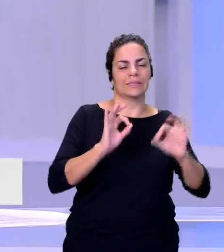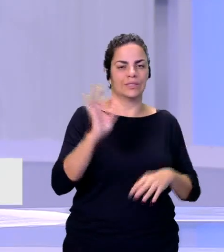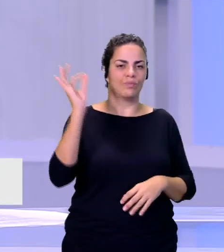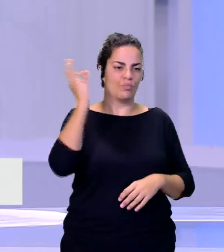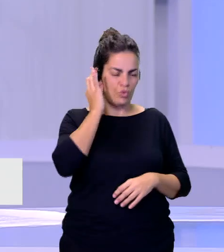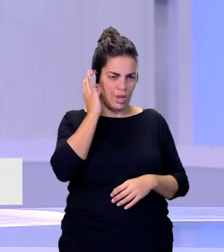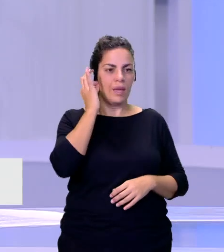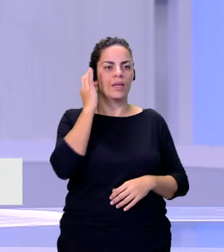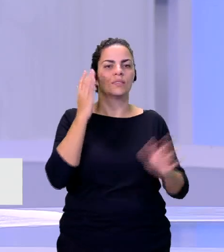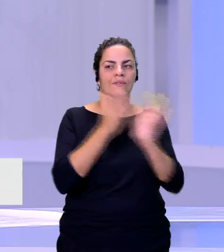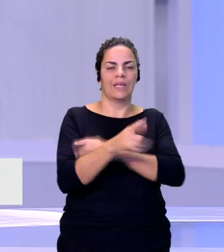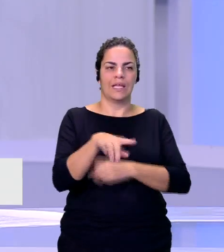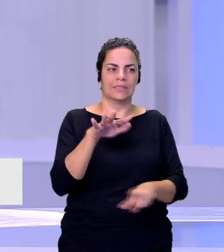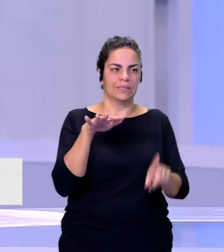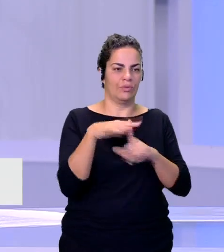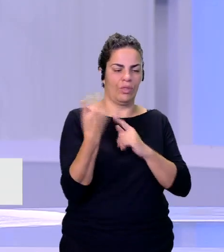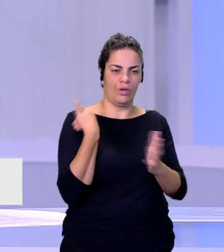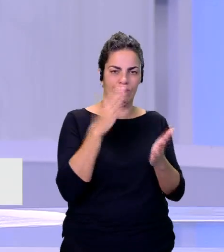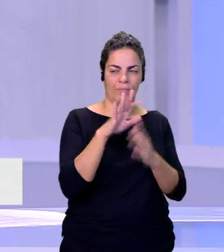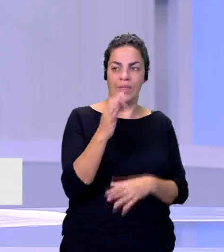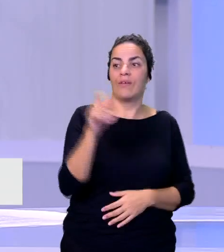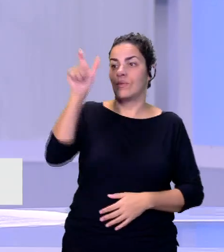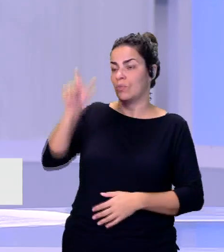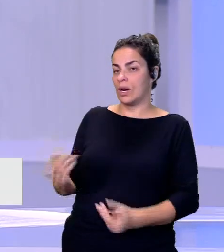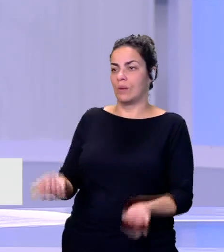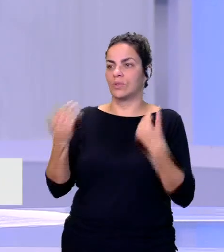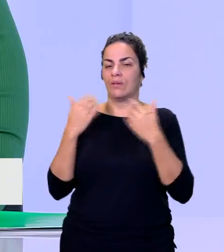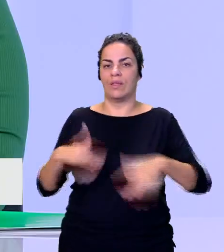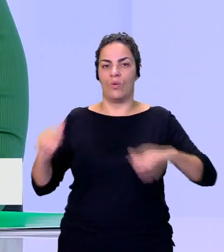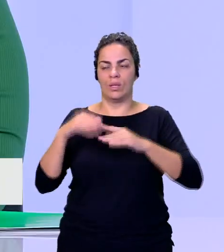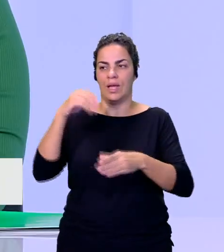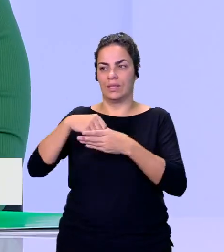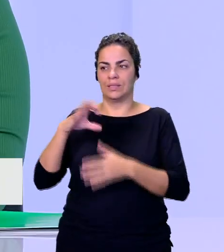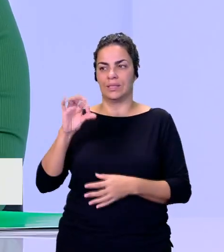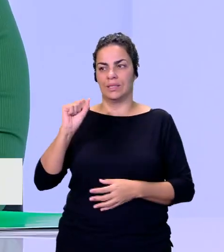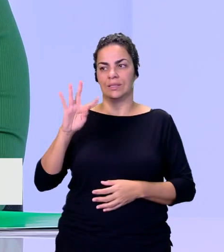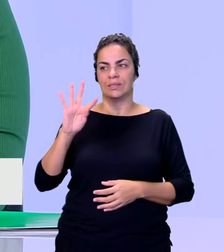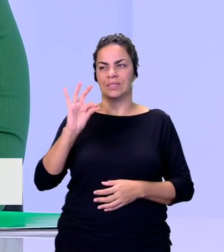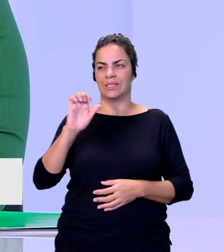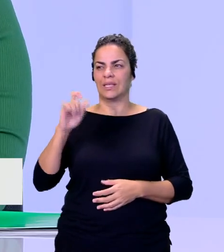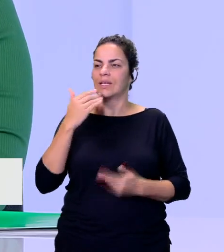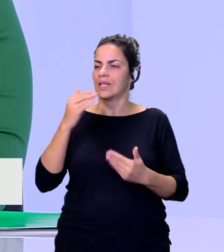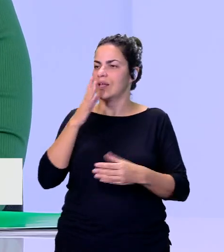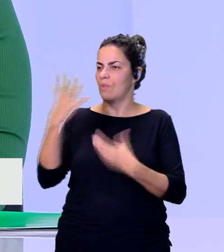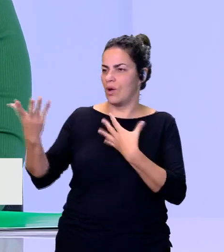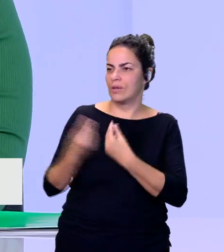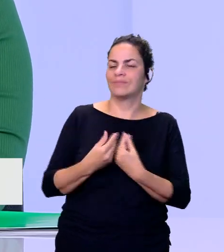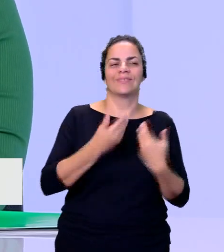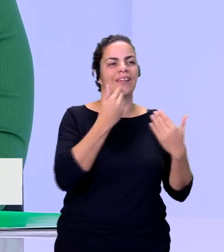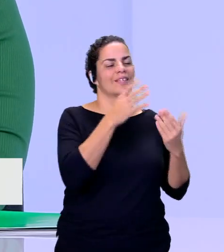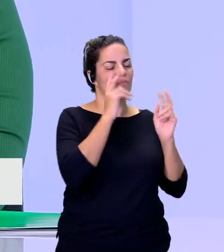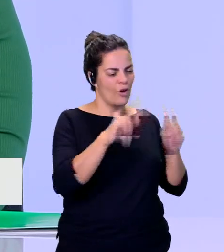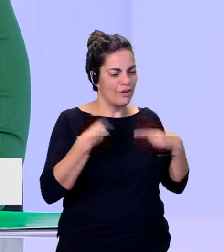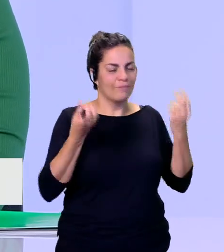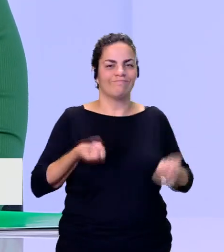estas situaciones críticas. Alejandra Sánchez, responsable de igualdad en SATSE, muchísimas gracias por acompañarnos esta mañana también. Muchas gracias por permitirme